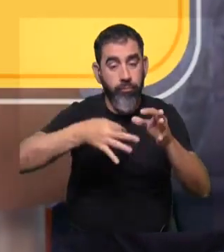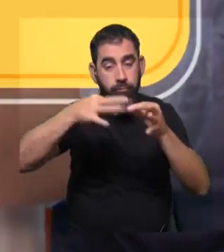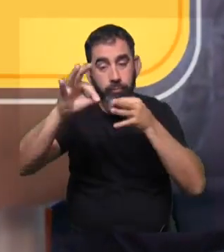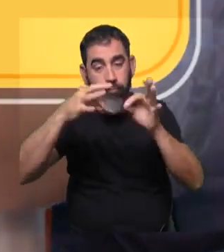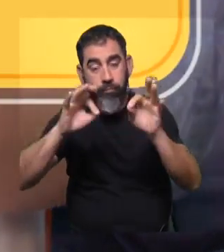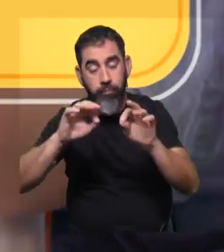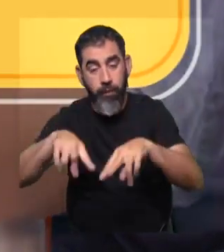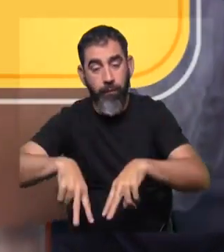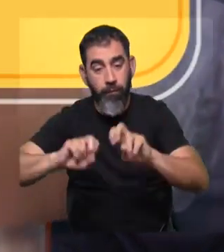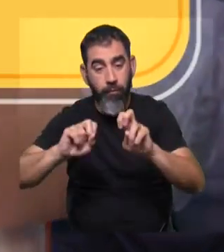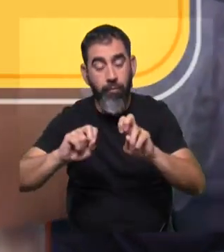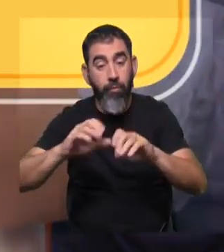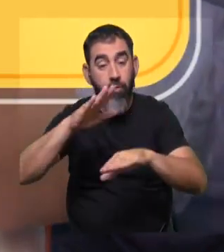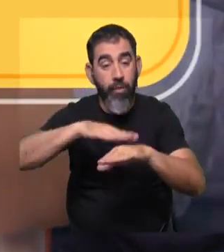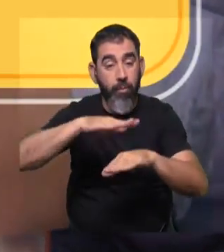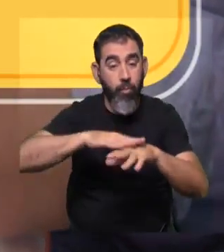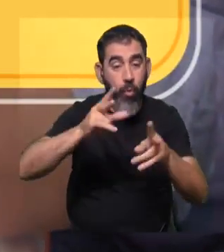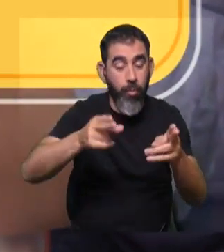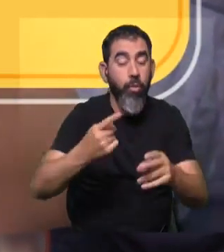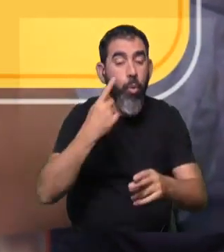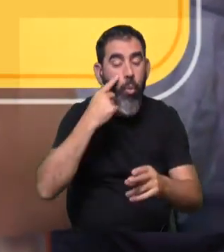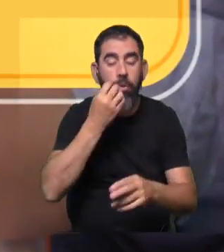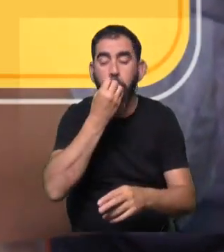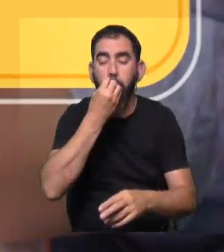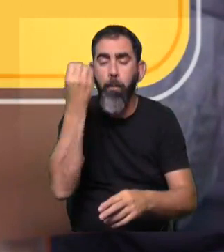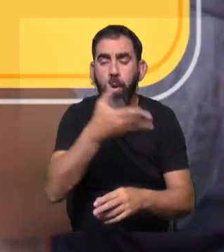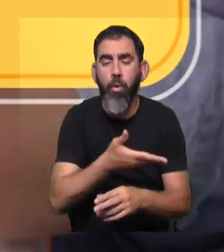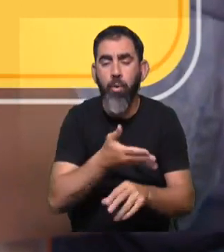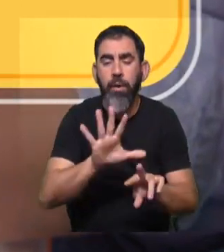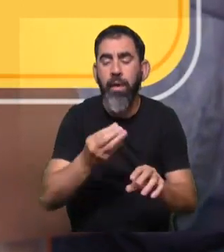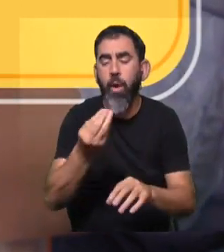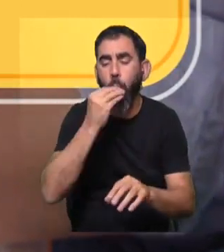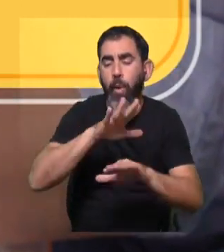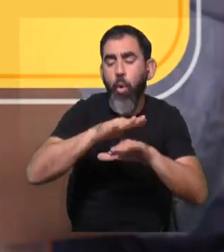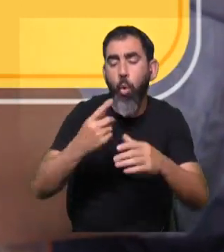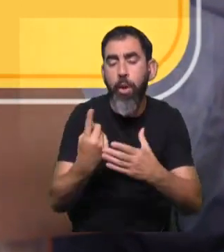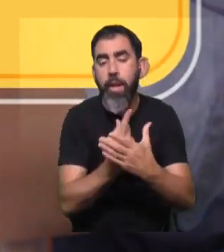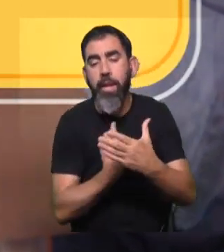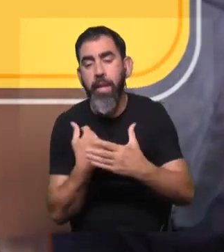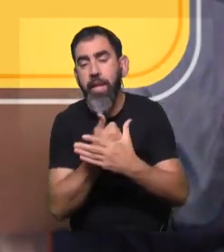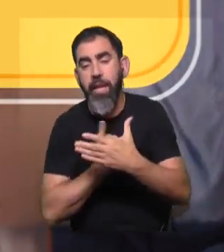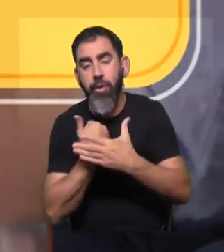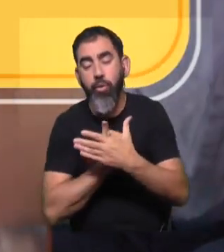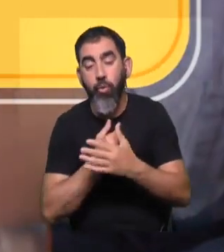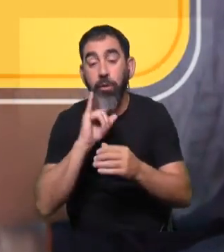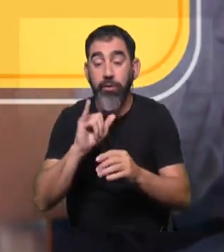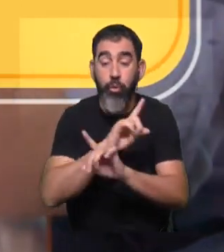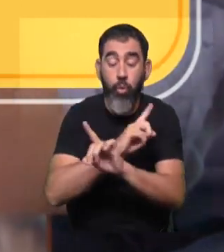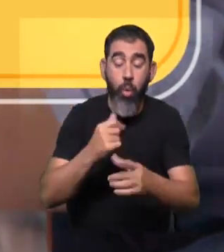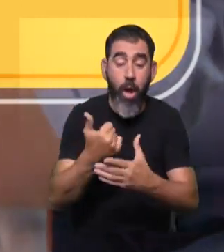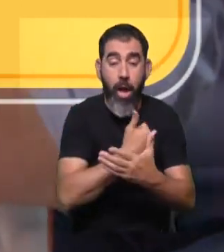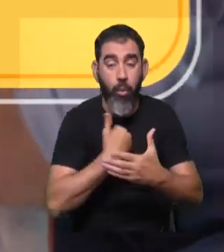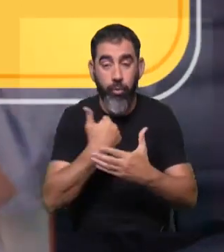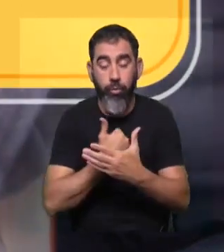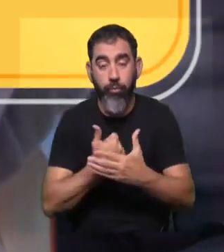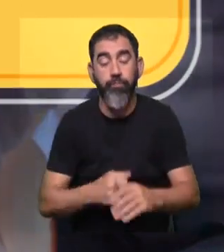es una foto del momento, ¿no?, para poder conocer mejor realmente qué es lo que están consumiendo los niños con autismo y los niños sin autismo, que se